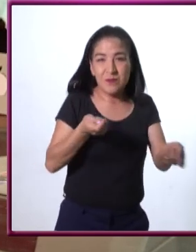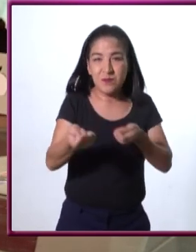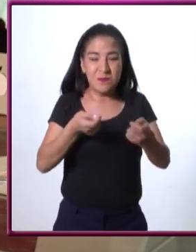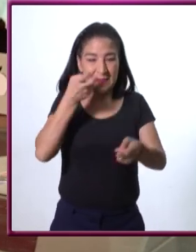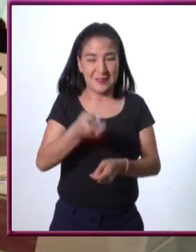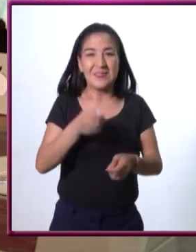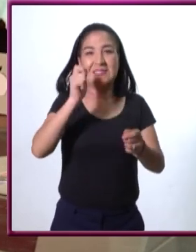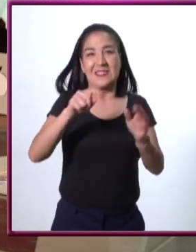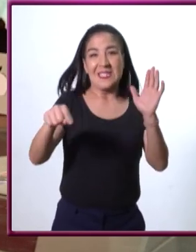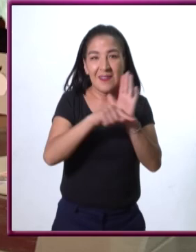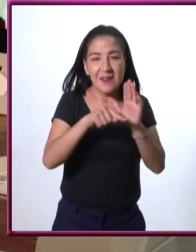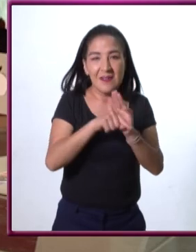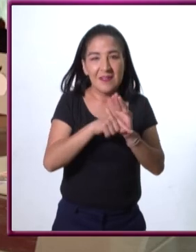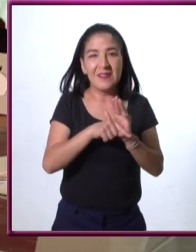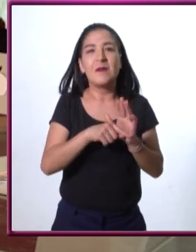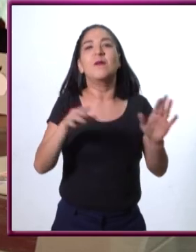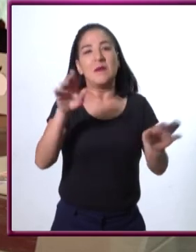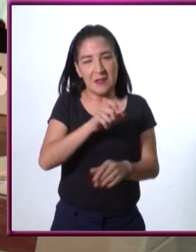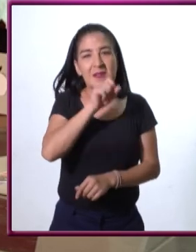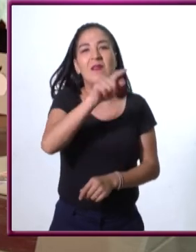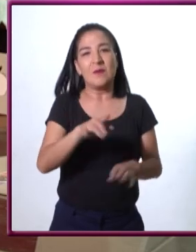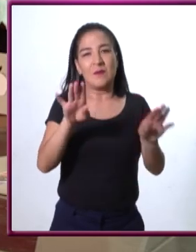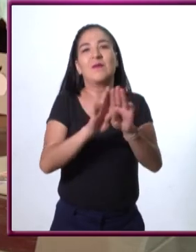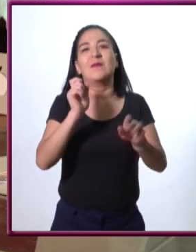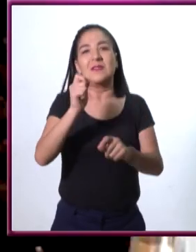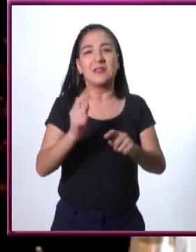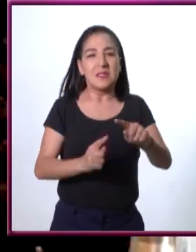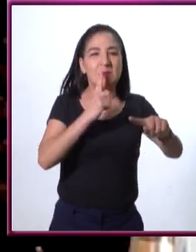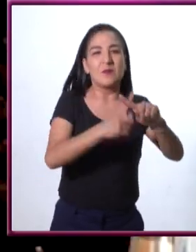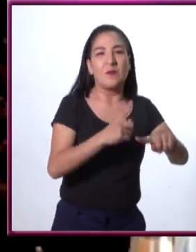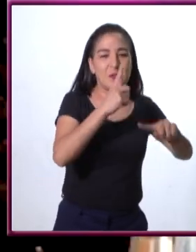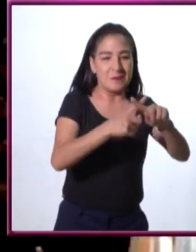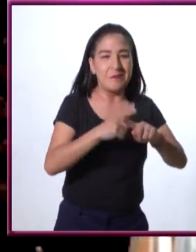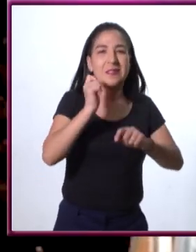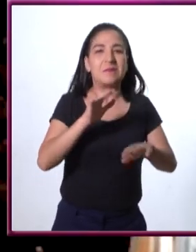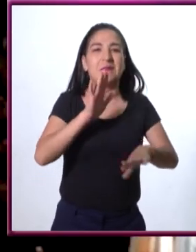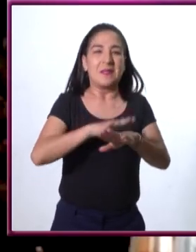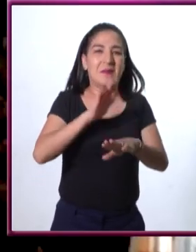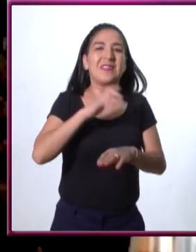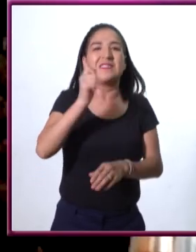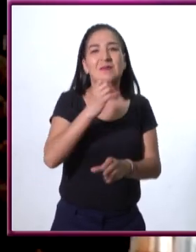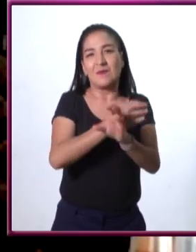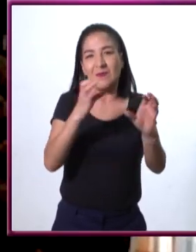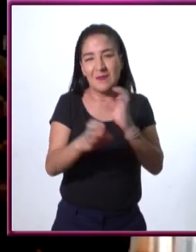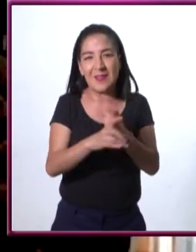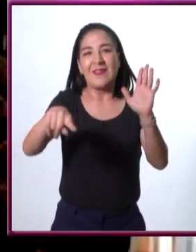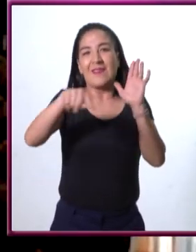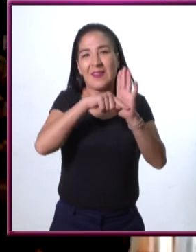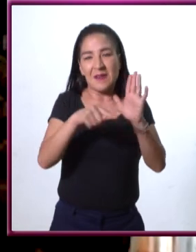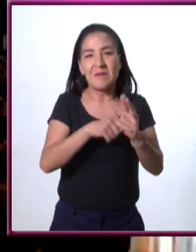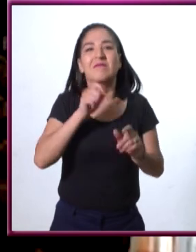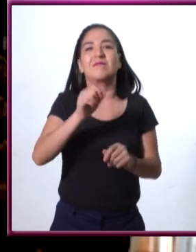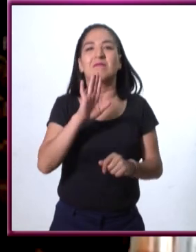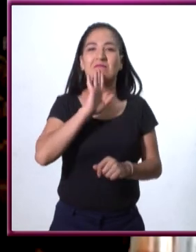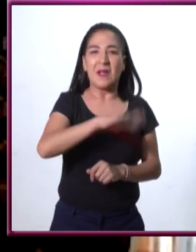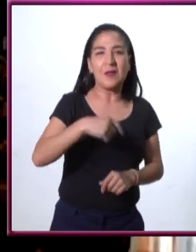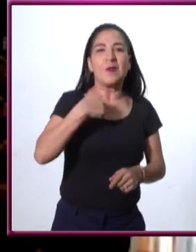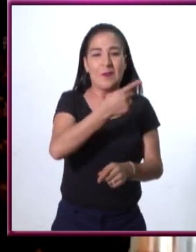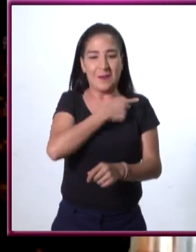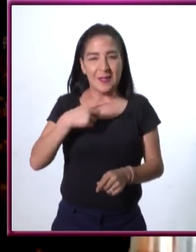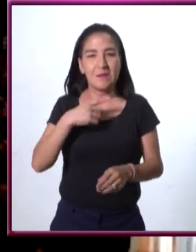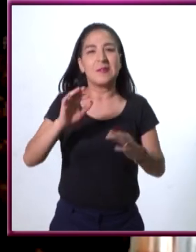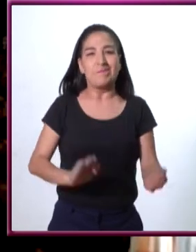desobedecen o se equivocan, pues necesitan información para corregir su comportamiento, para de alguna